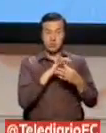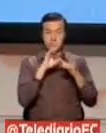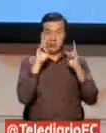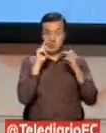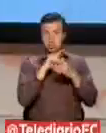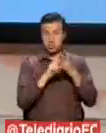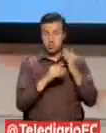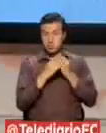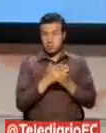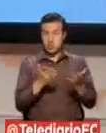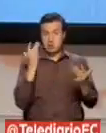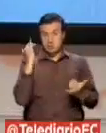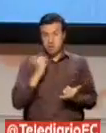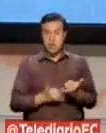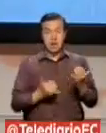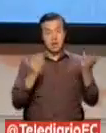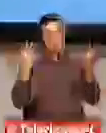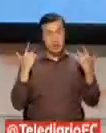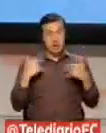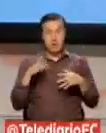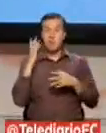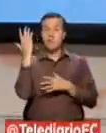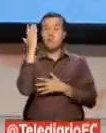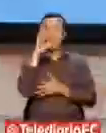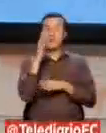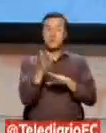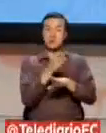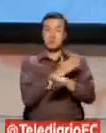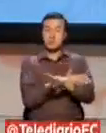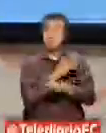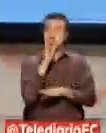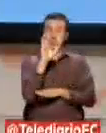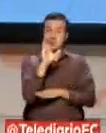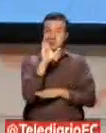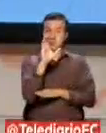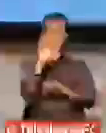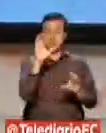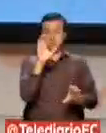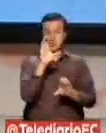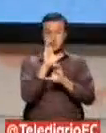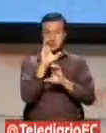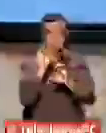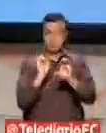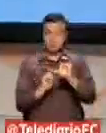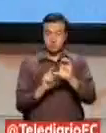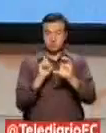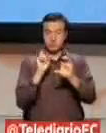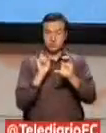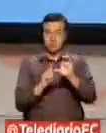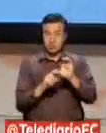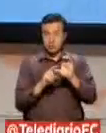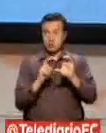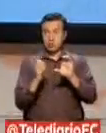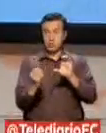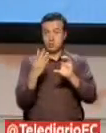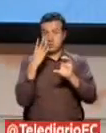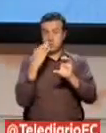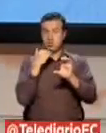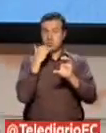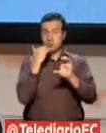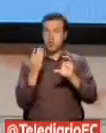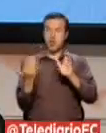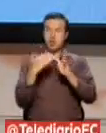de contenido, y finalmente también la publicación anterior de ese muro, tú reaccionaste o no. Si reaccionaste, de alguna forma te